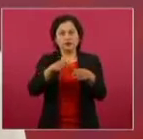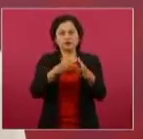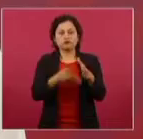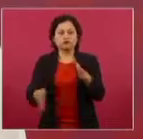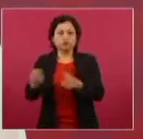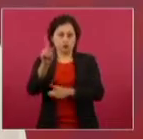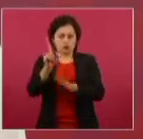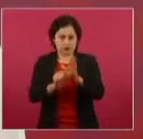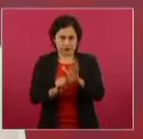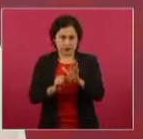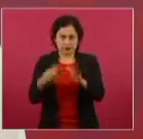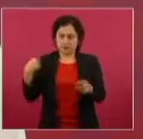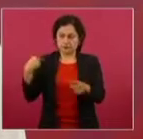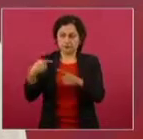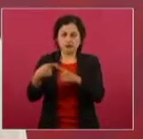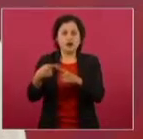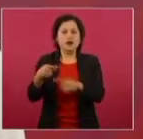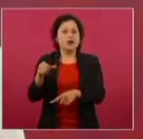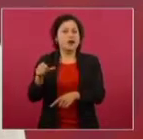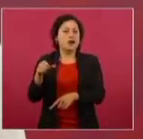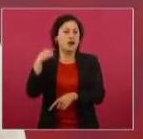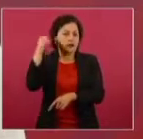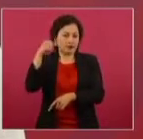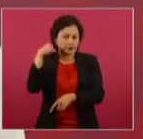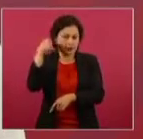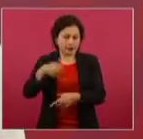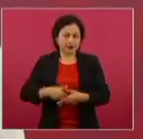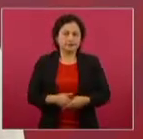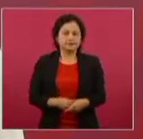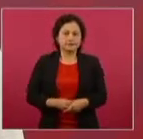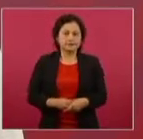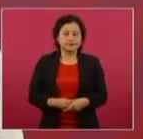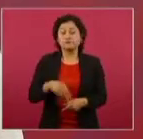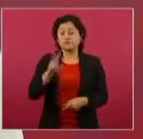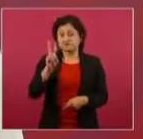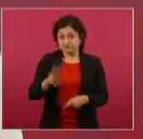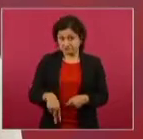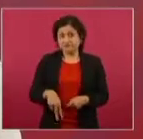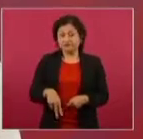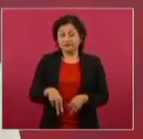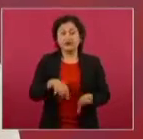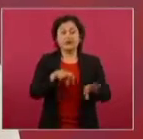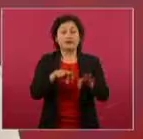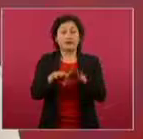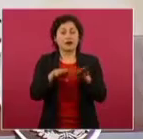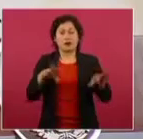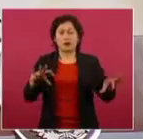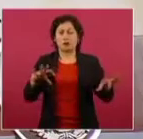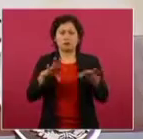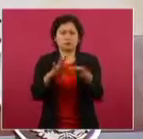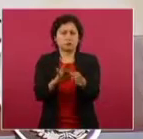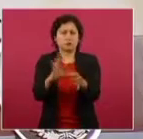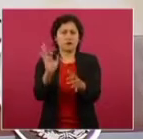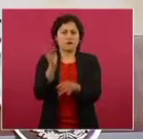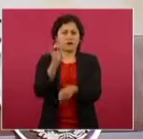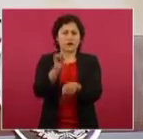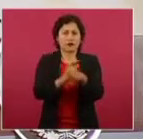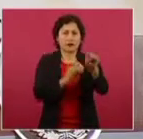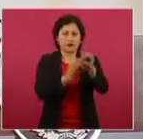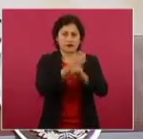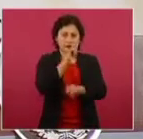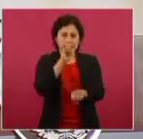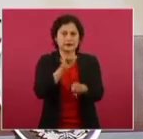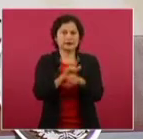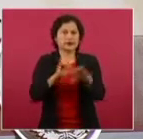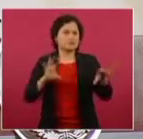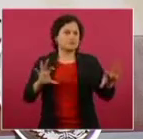mes de abril. Hay un trabajo muy cercano entre el gobierno federal y los gobiernos estatales